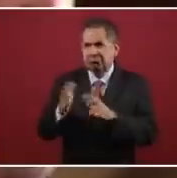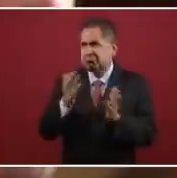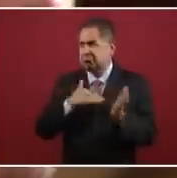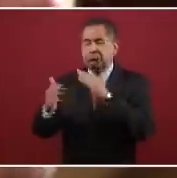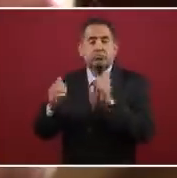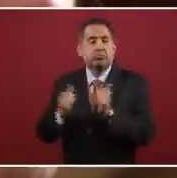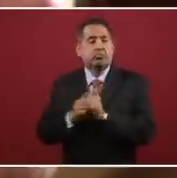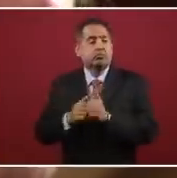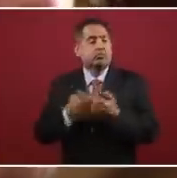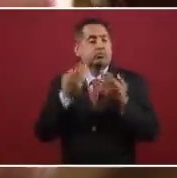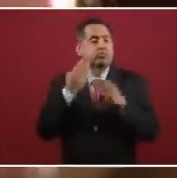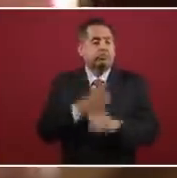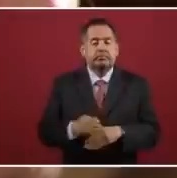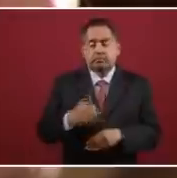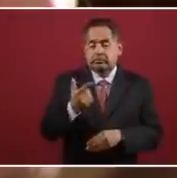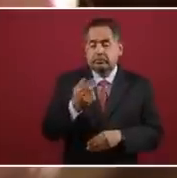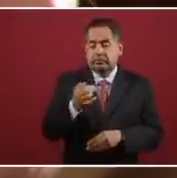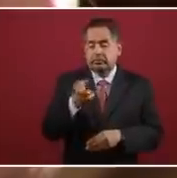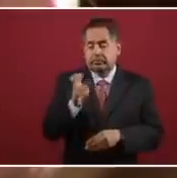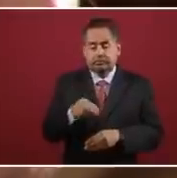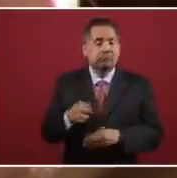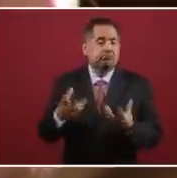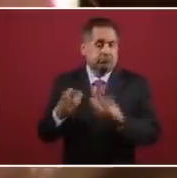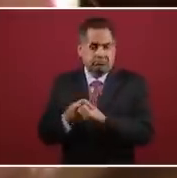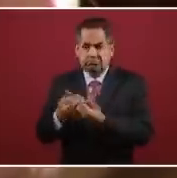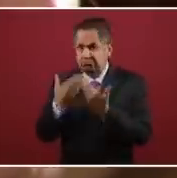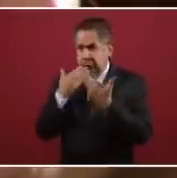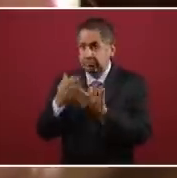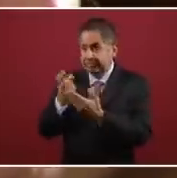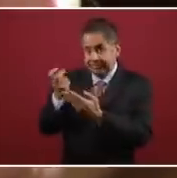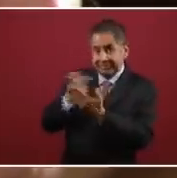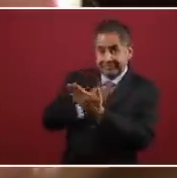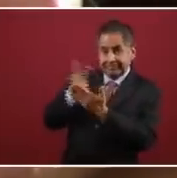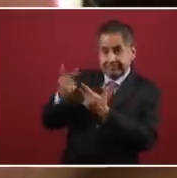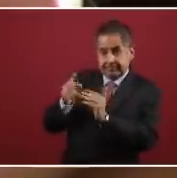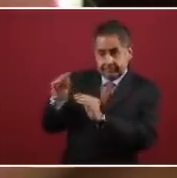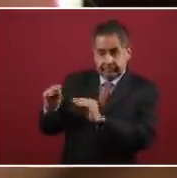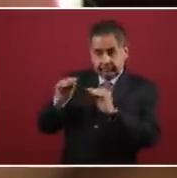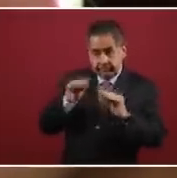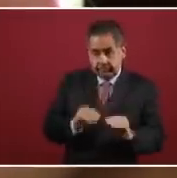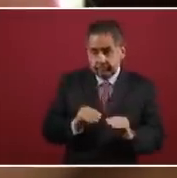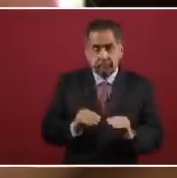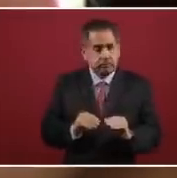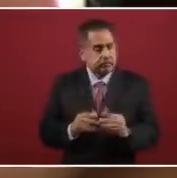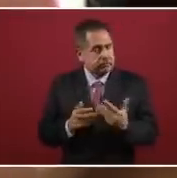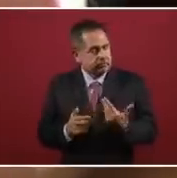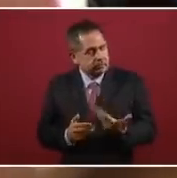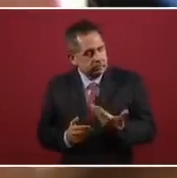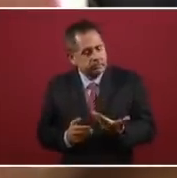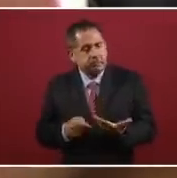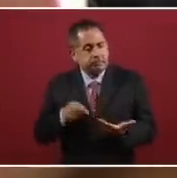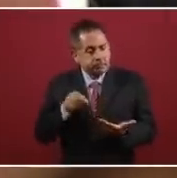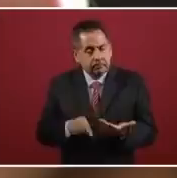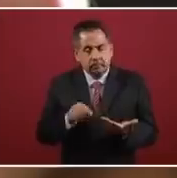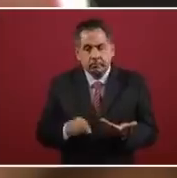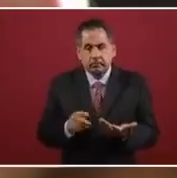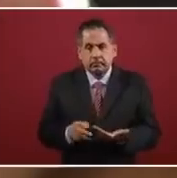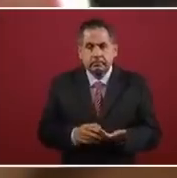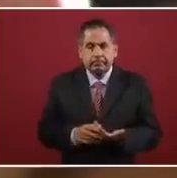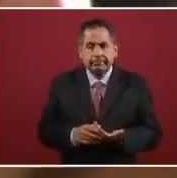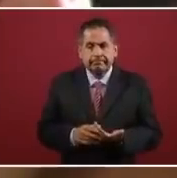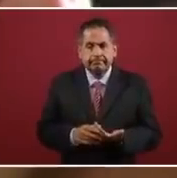del profesor Yunes, y este programa pues casi no tiene…